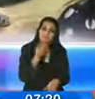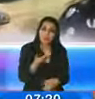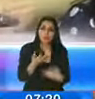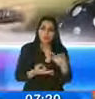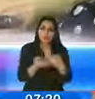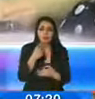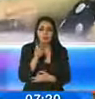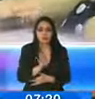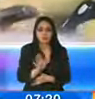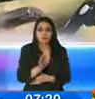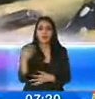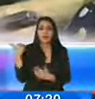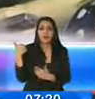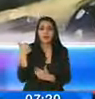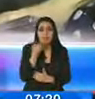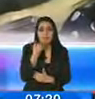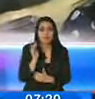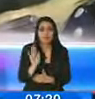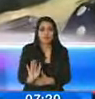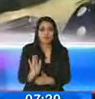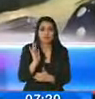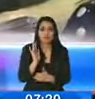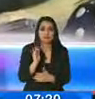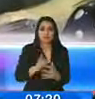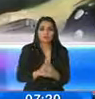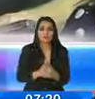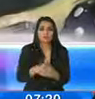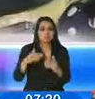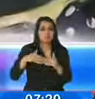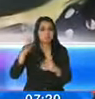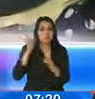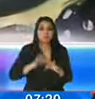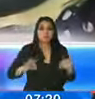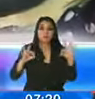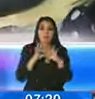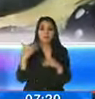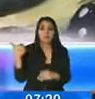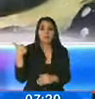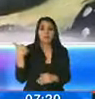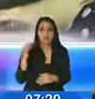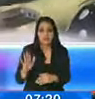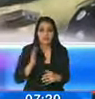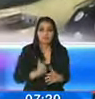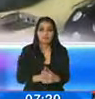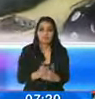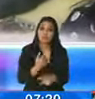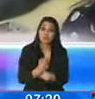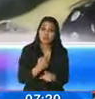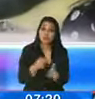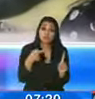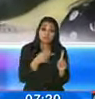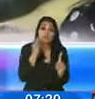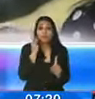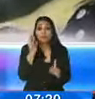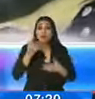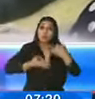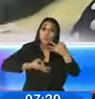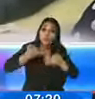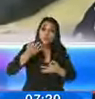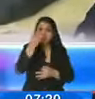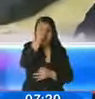que el garantismo está superior a, como le dijo, a la eficiencia. En tal razón, ella considera que